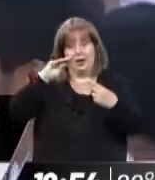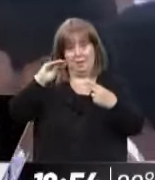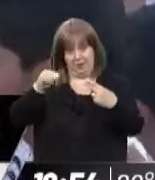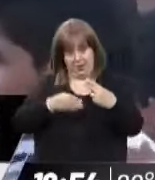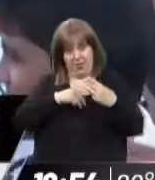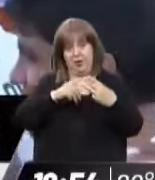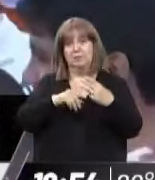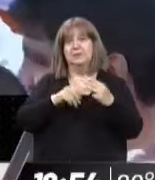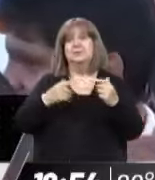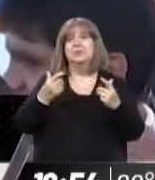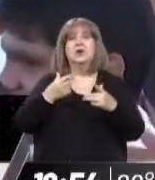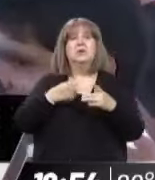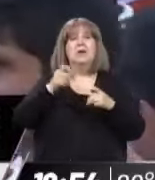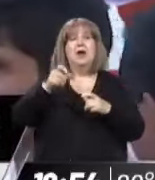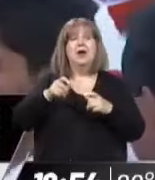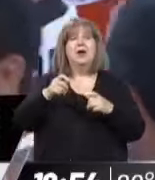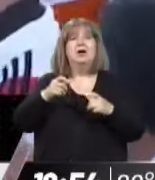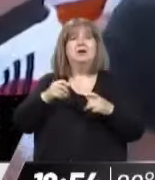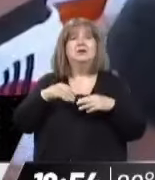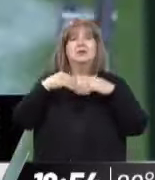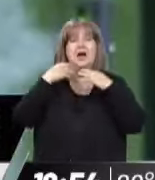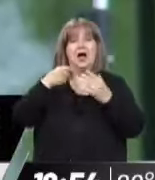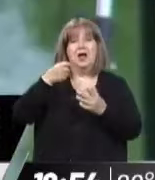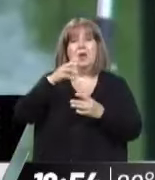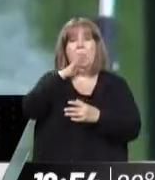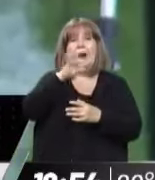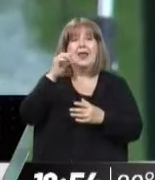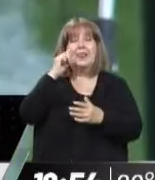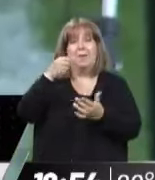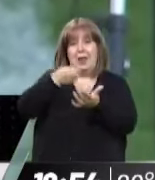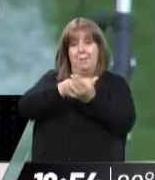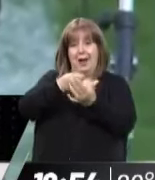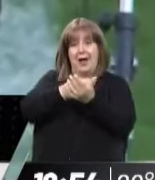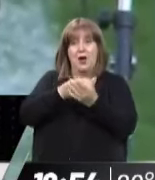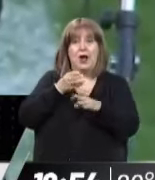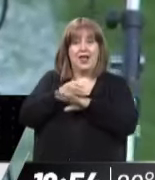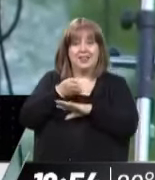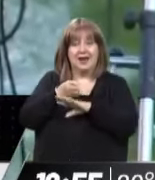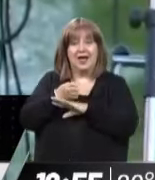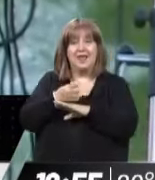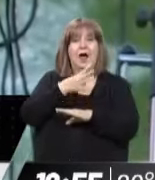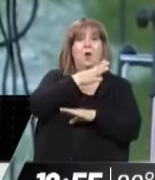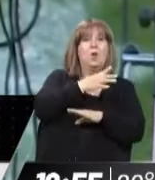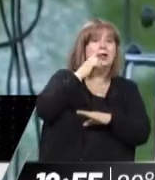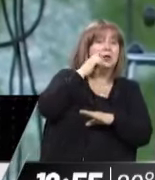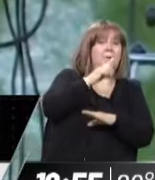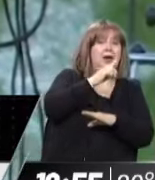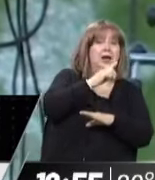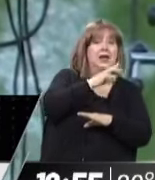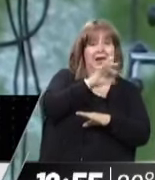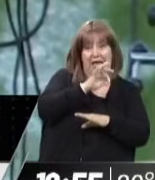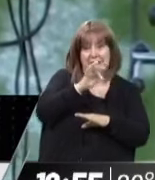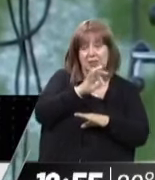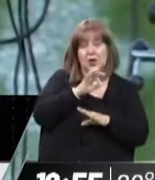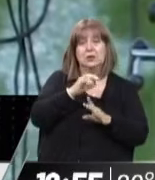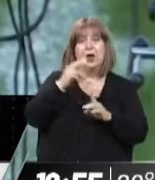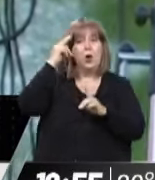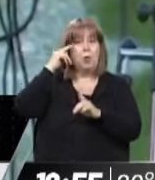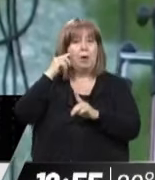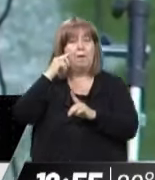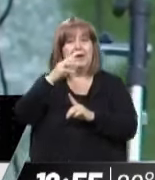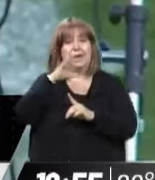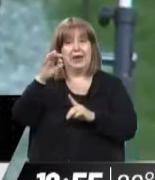embargo, 40.000 personas pagaron entradas, wow, que iban la más barata de los 4.500 pesos,